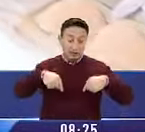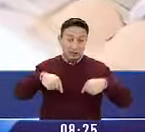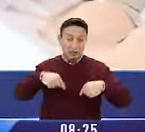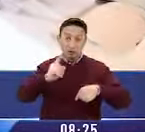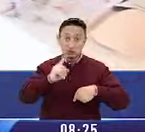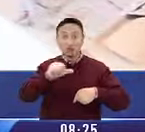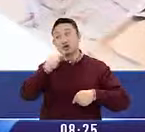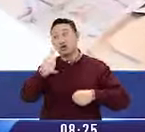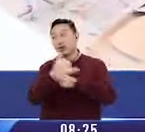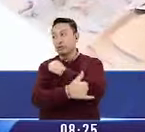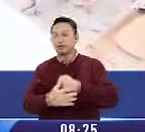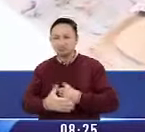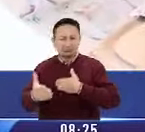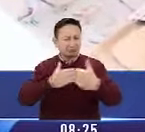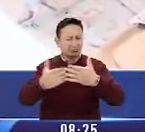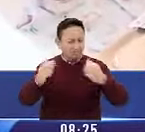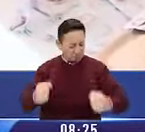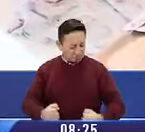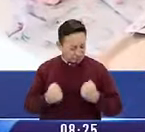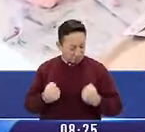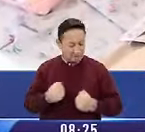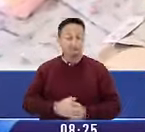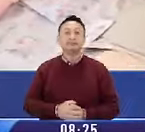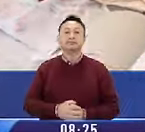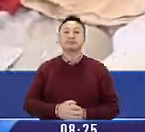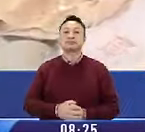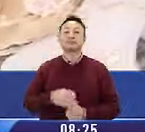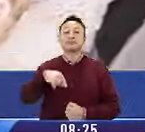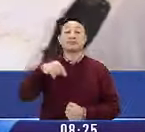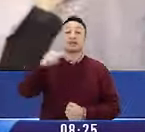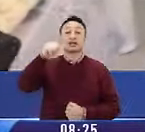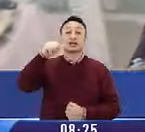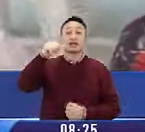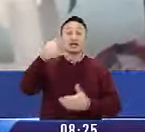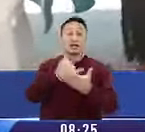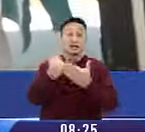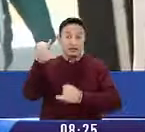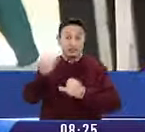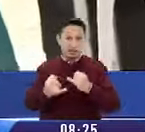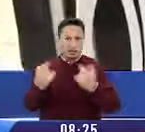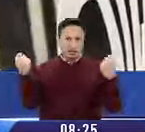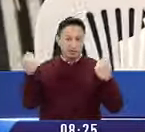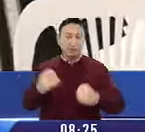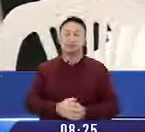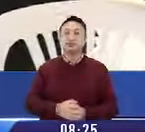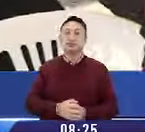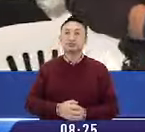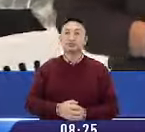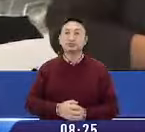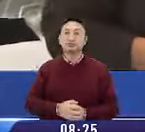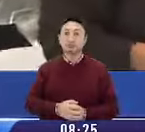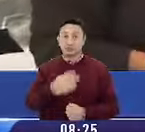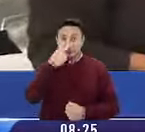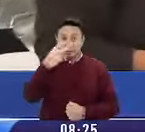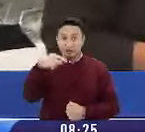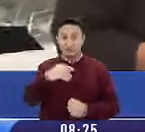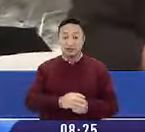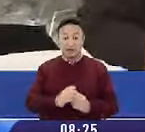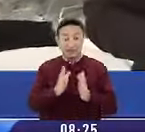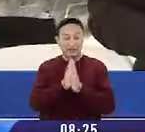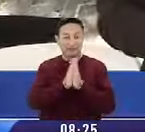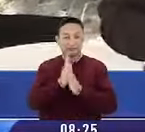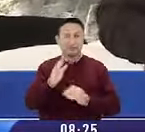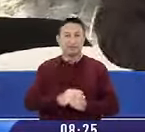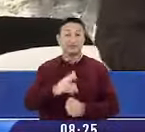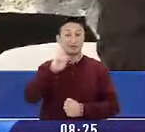país, pero bueno, ahí con esos ánimos, este fin de semana lo vamos a festejar. ¿Y aquí qué más? Vea, vamos a festejar con este